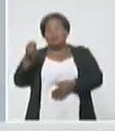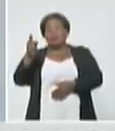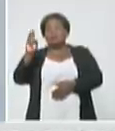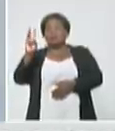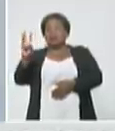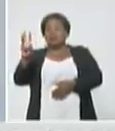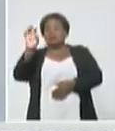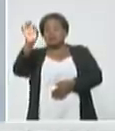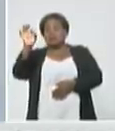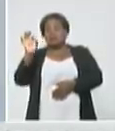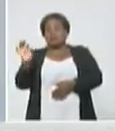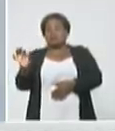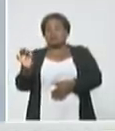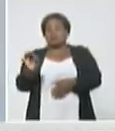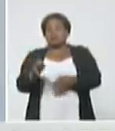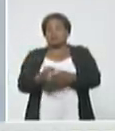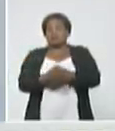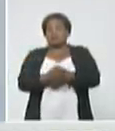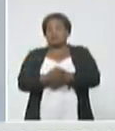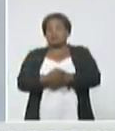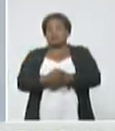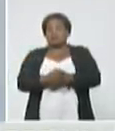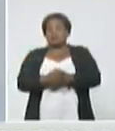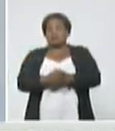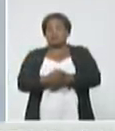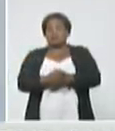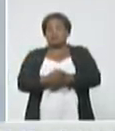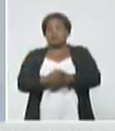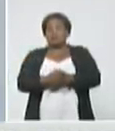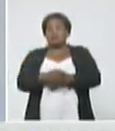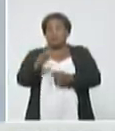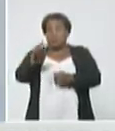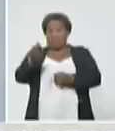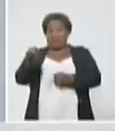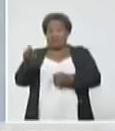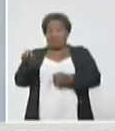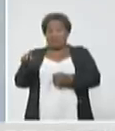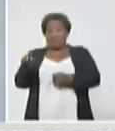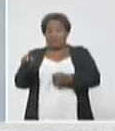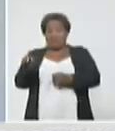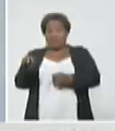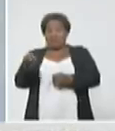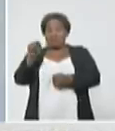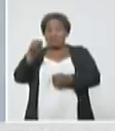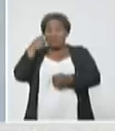6,3% de los casos que se han diagnosticado.